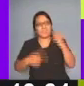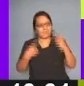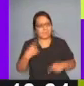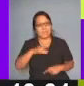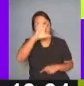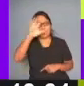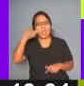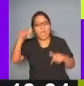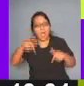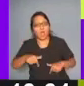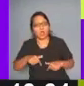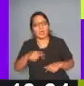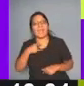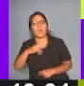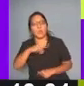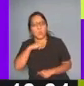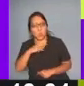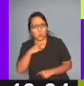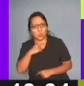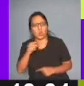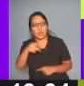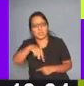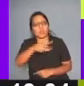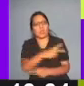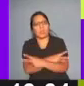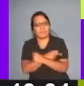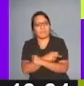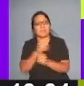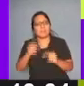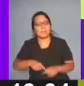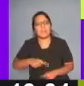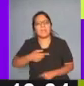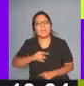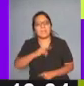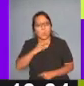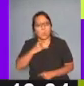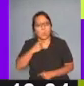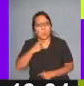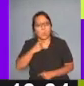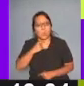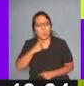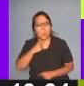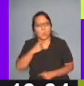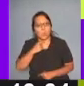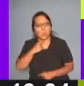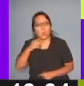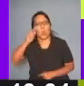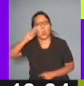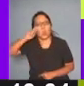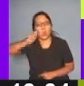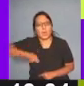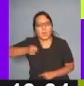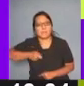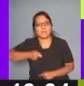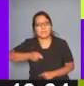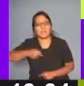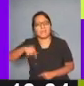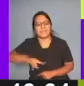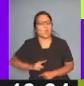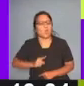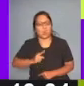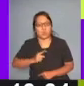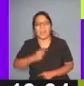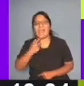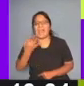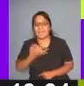defensores de Jujuy y los jueces, un lujo. Y entonces yo me voy muy, muy contento de